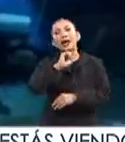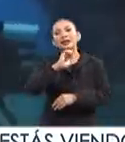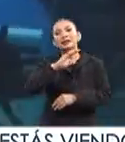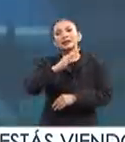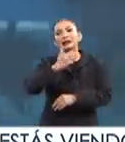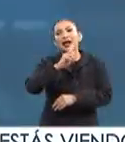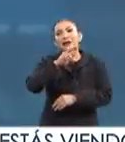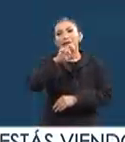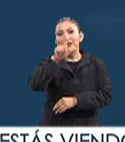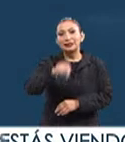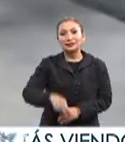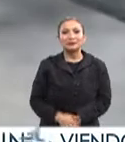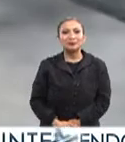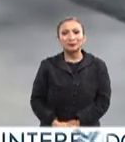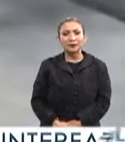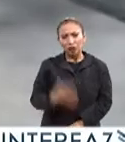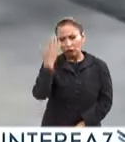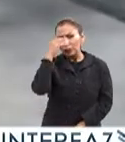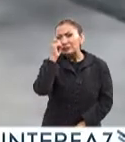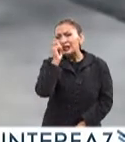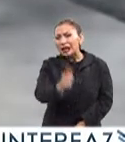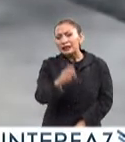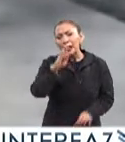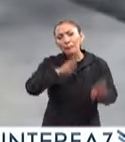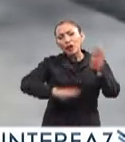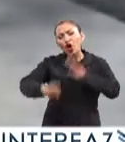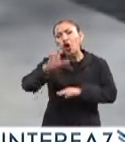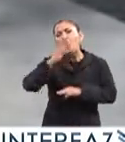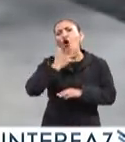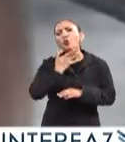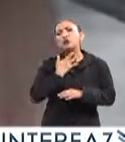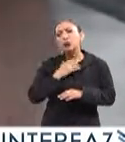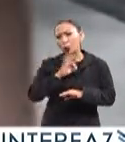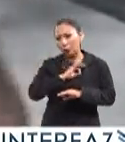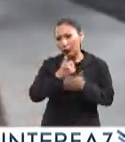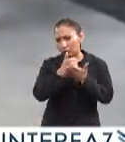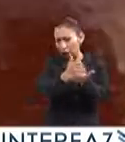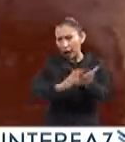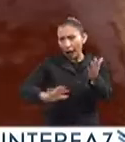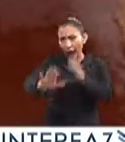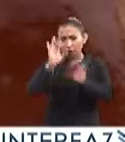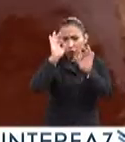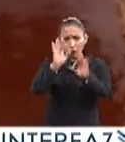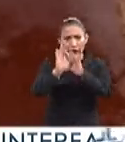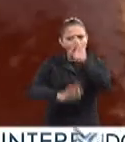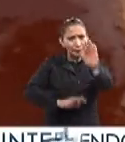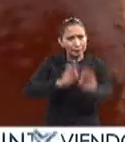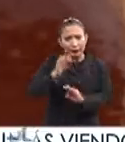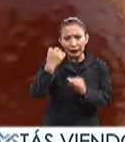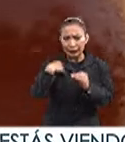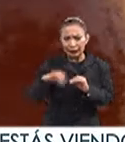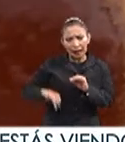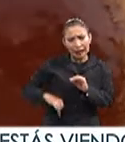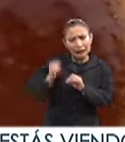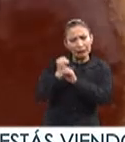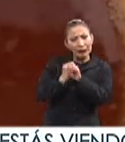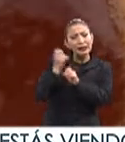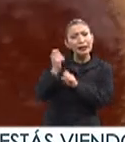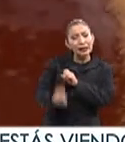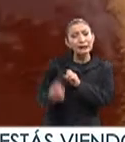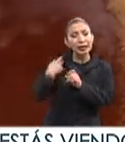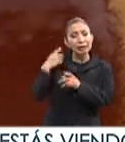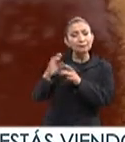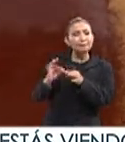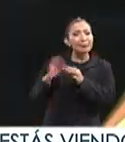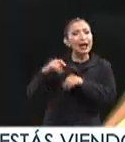Hidalgo. ¿Sabes qué son los biocombustibles y cómo pueden ayudar al medio ambiente? Descúbrelo con un interesante reportaje y